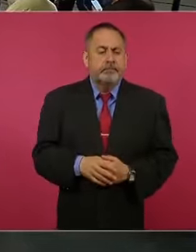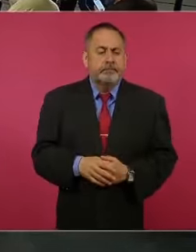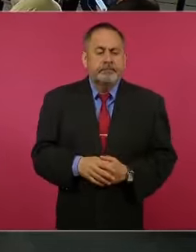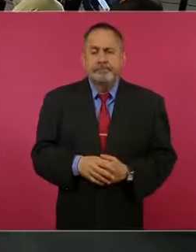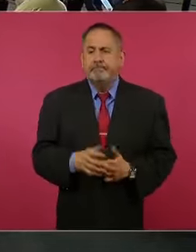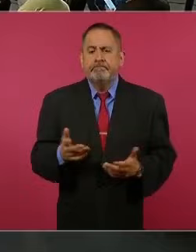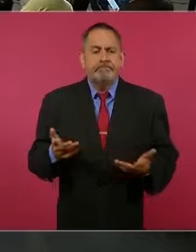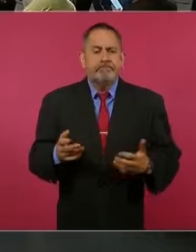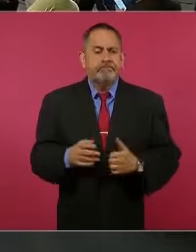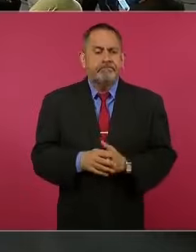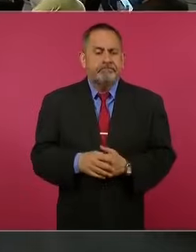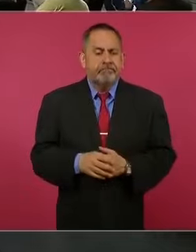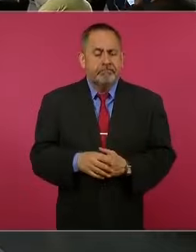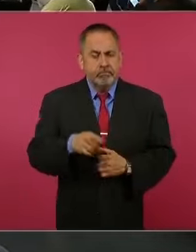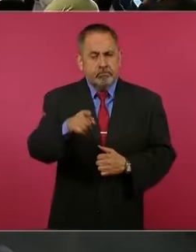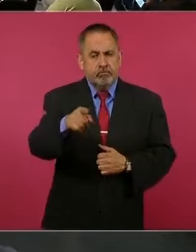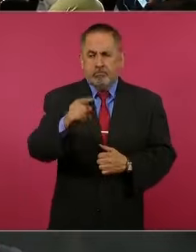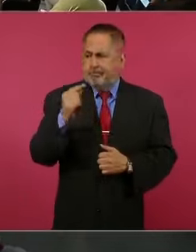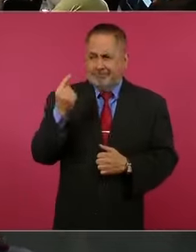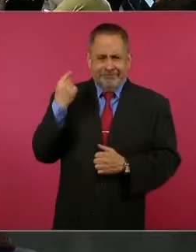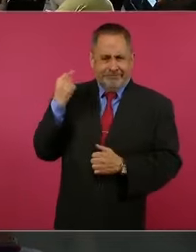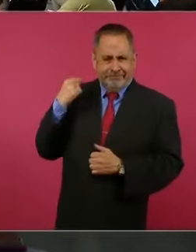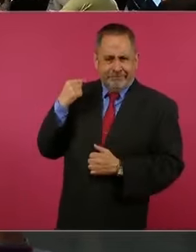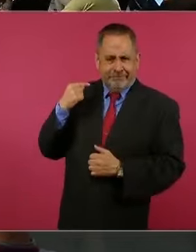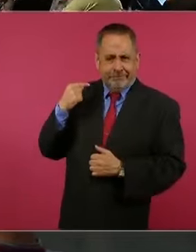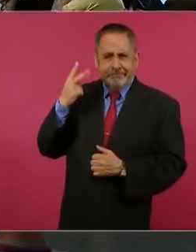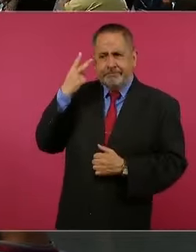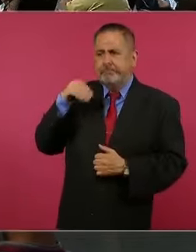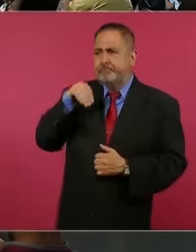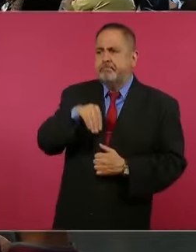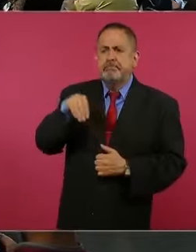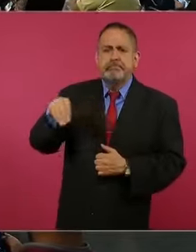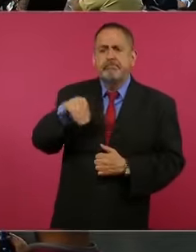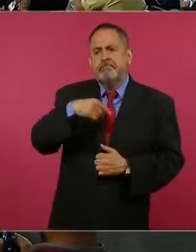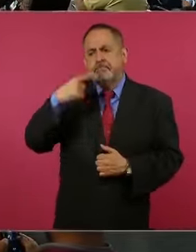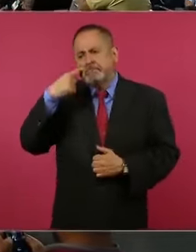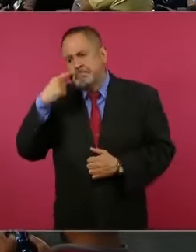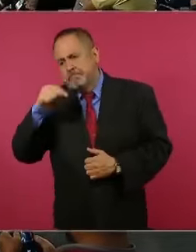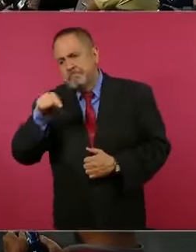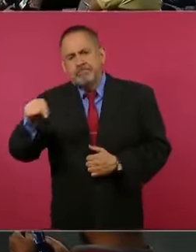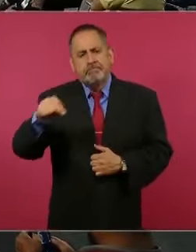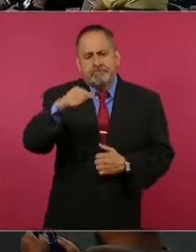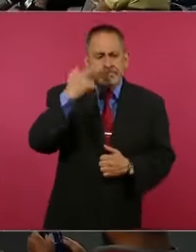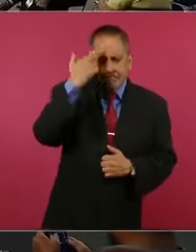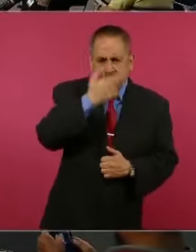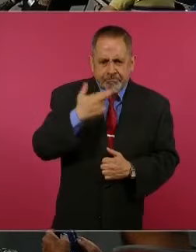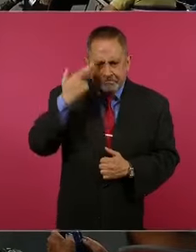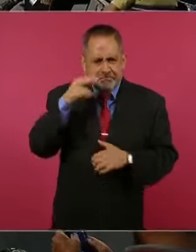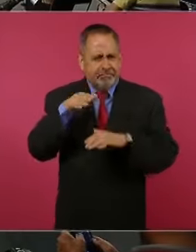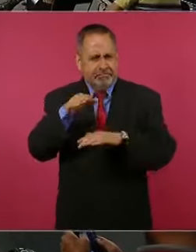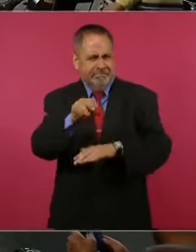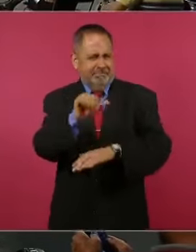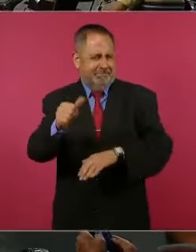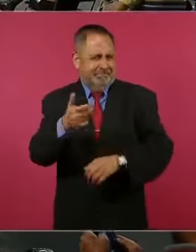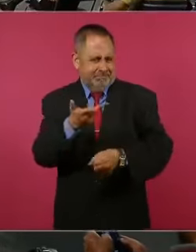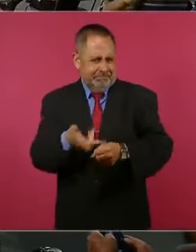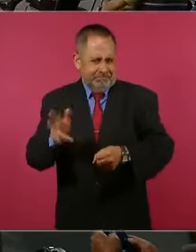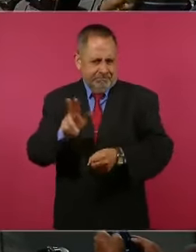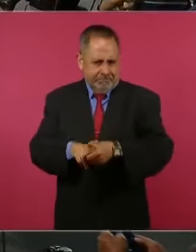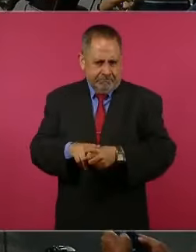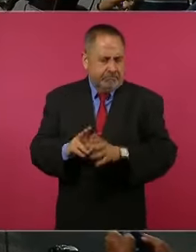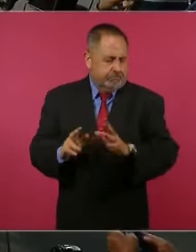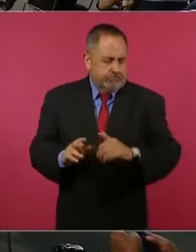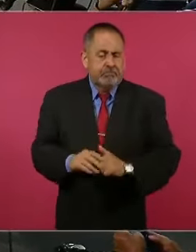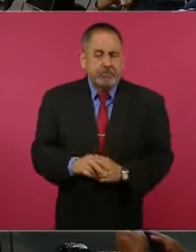jornada bueno esta gira que realizó al interior del país justamente para verificar el sistema de salud este ya